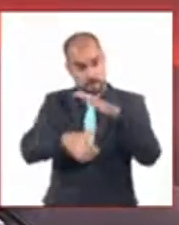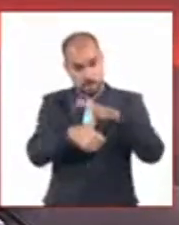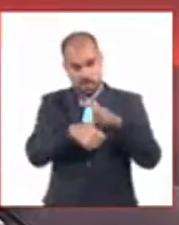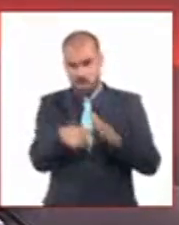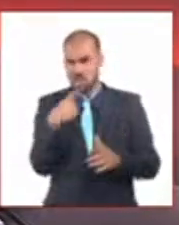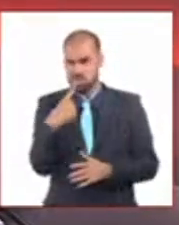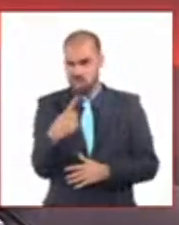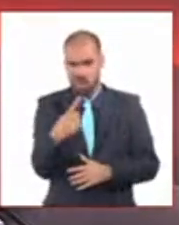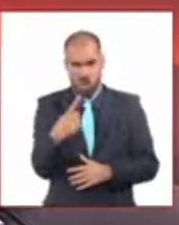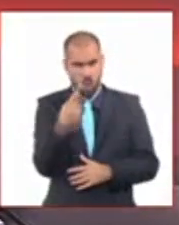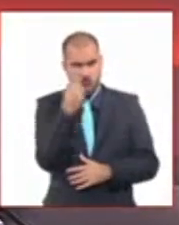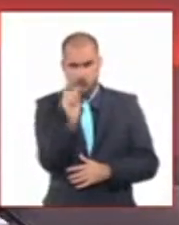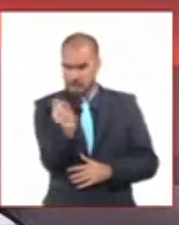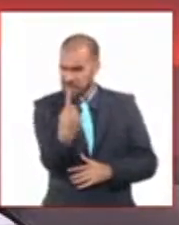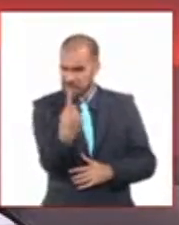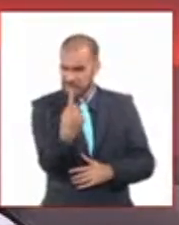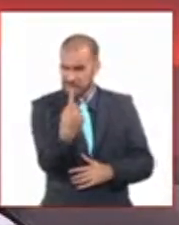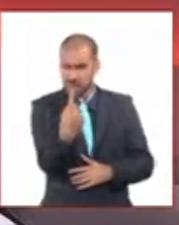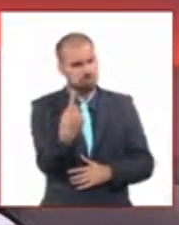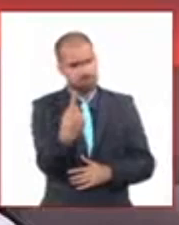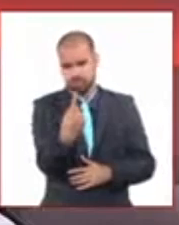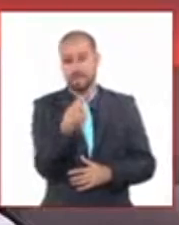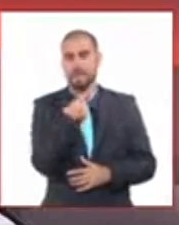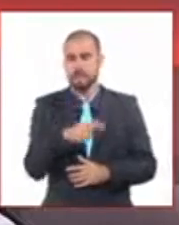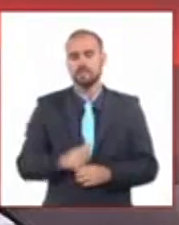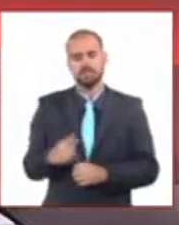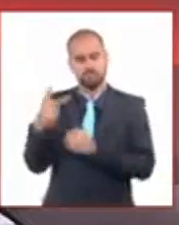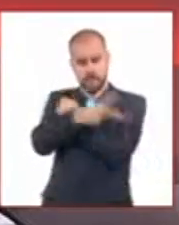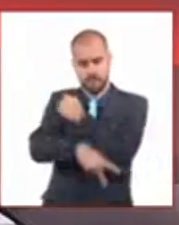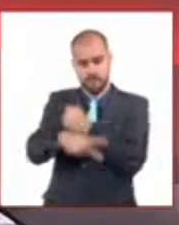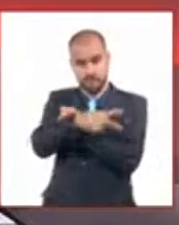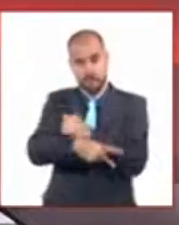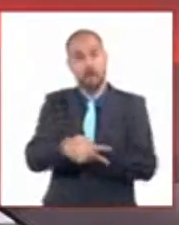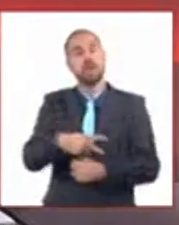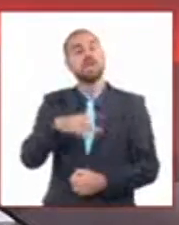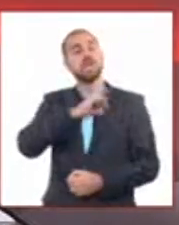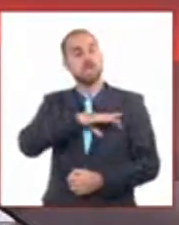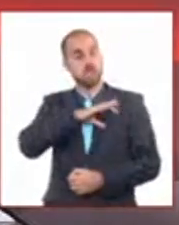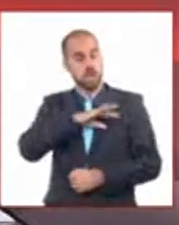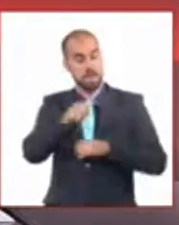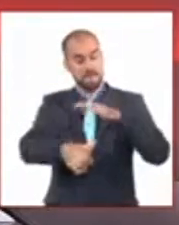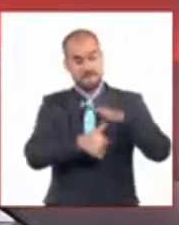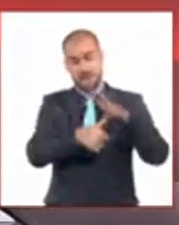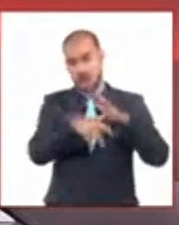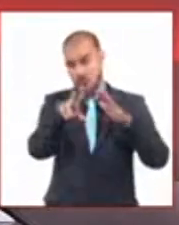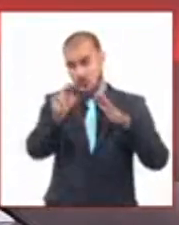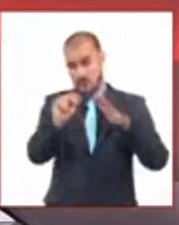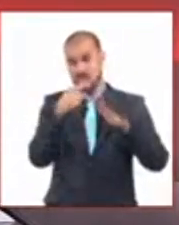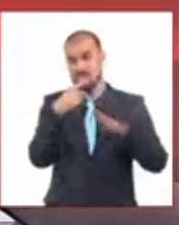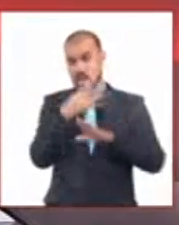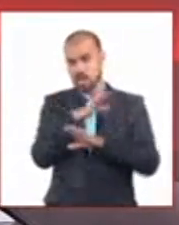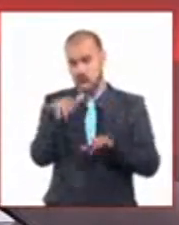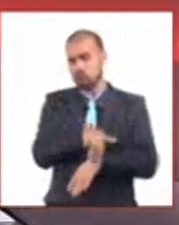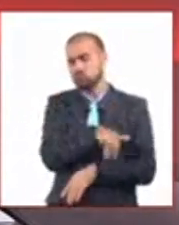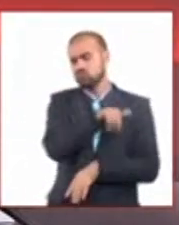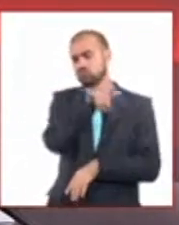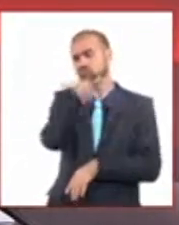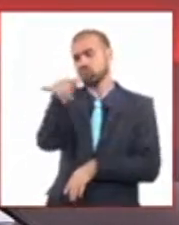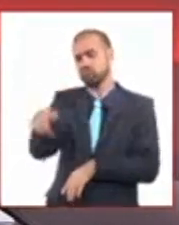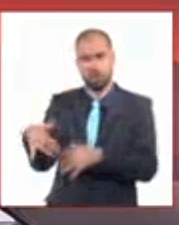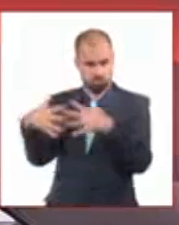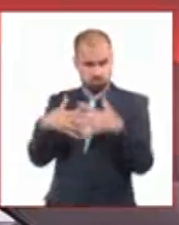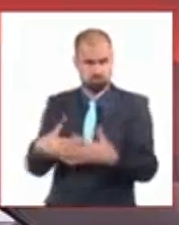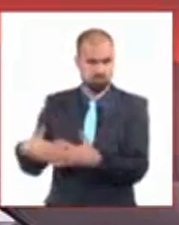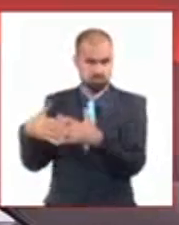destacar por ejemplo el chileno gabriel boric ya está por cierto en los ángeles llegó hace algunas horas pero antes de